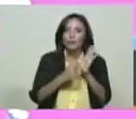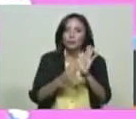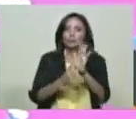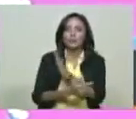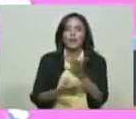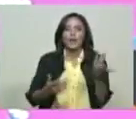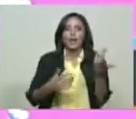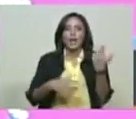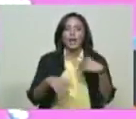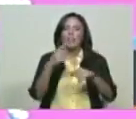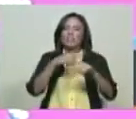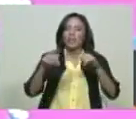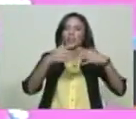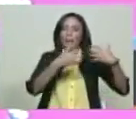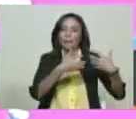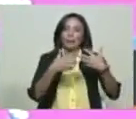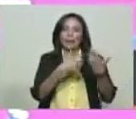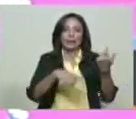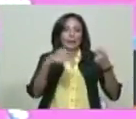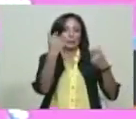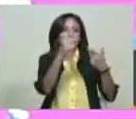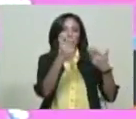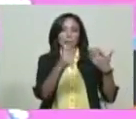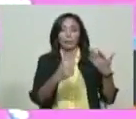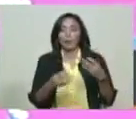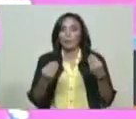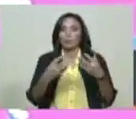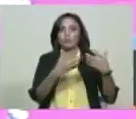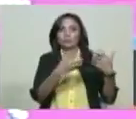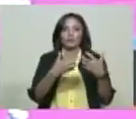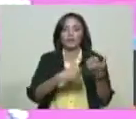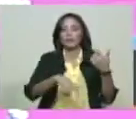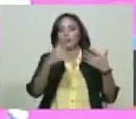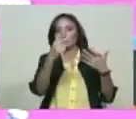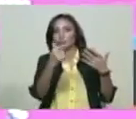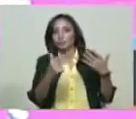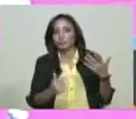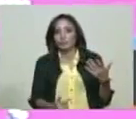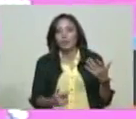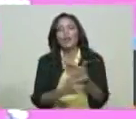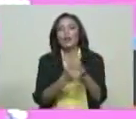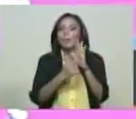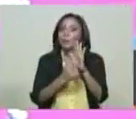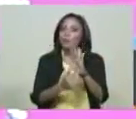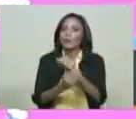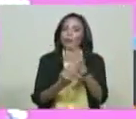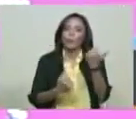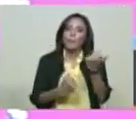en boyacá en junín en ayacucho y más camaradas